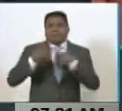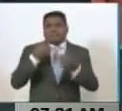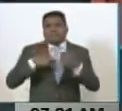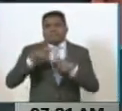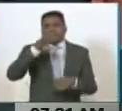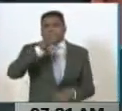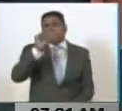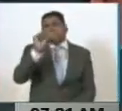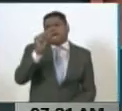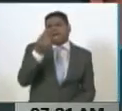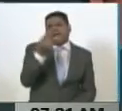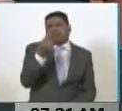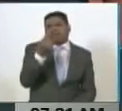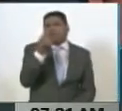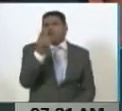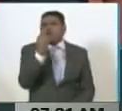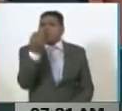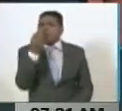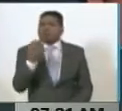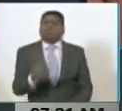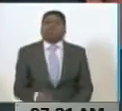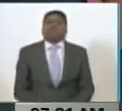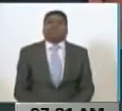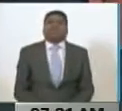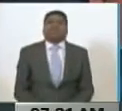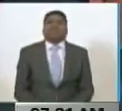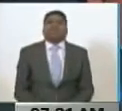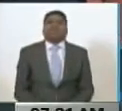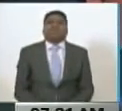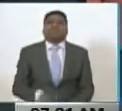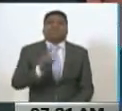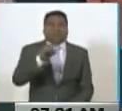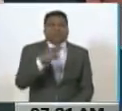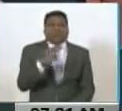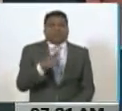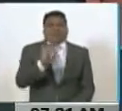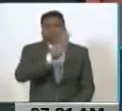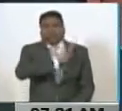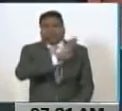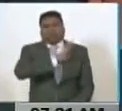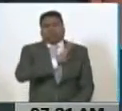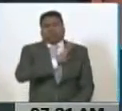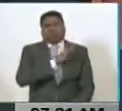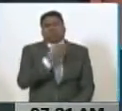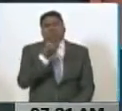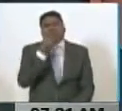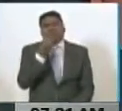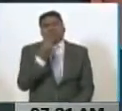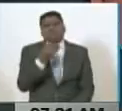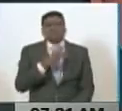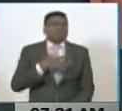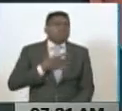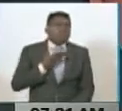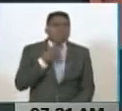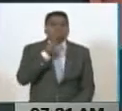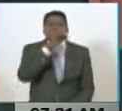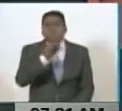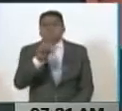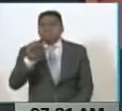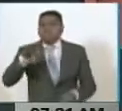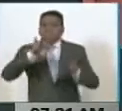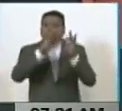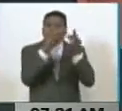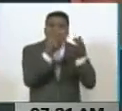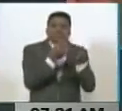preparar una alimentación que además sea apropiada para su nutrición y que pueda ser accesible a la familia